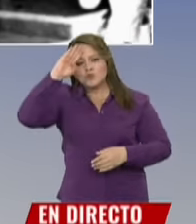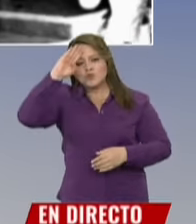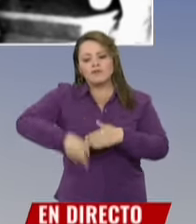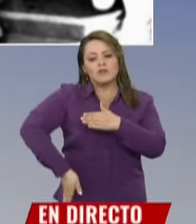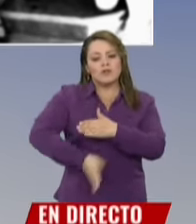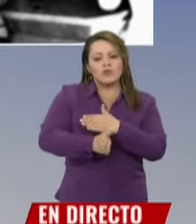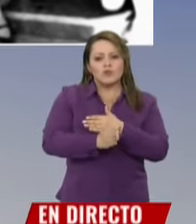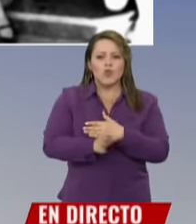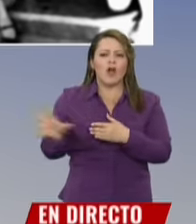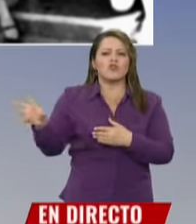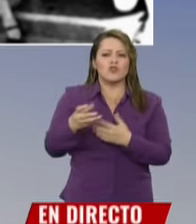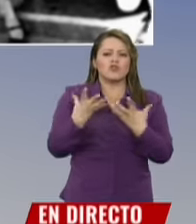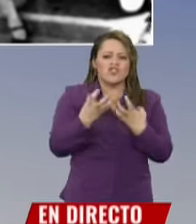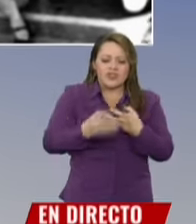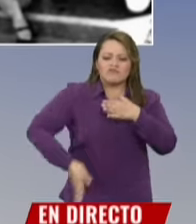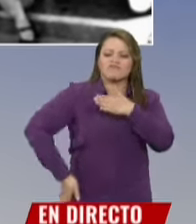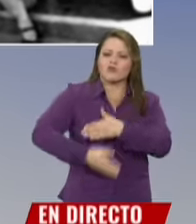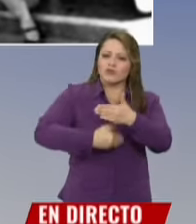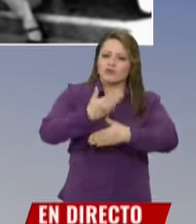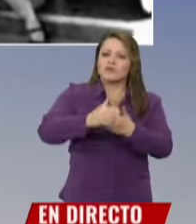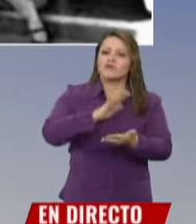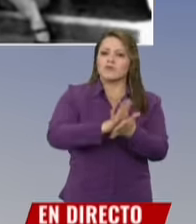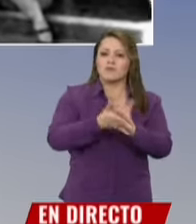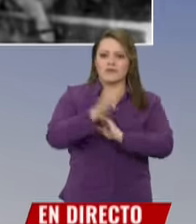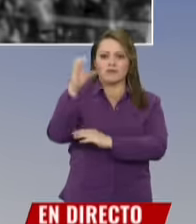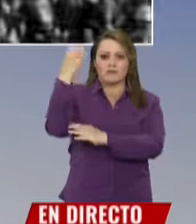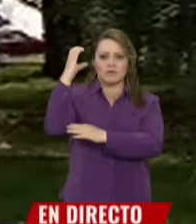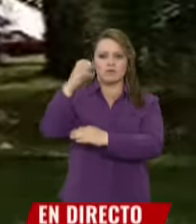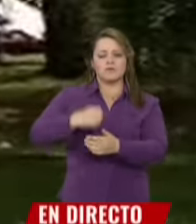seguirán apoyando el proceso de paz en Colombia.